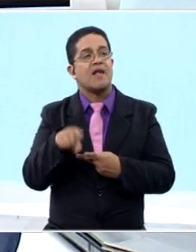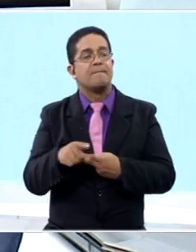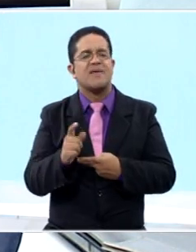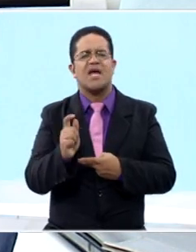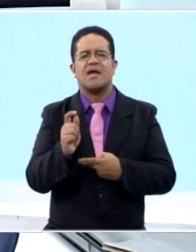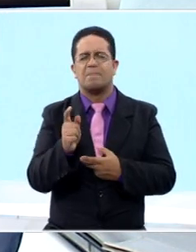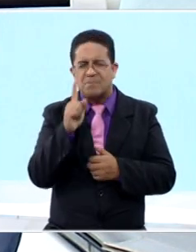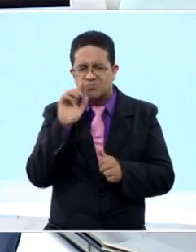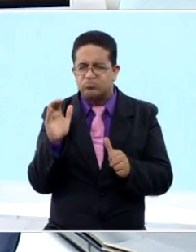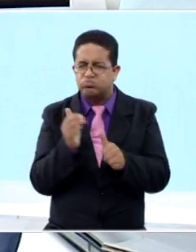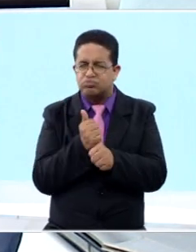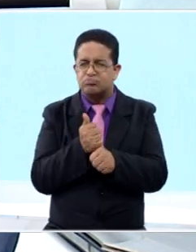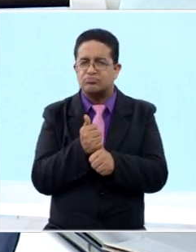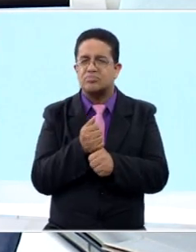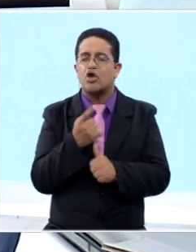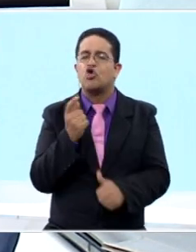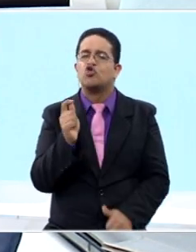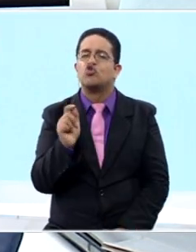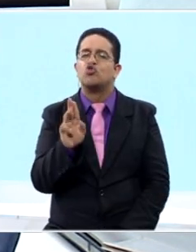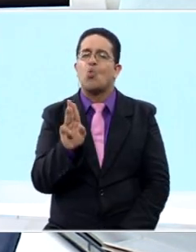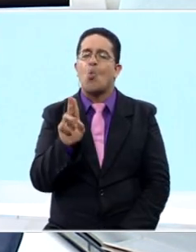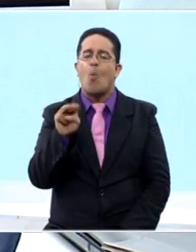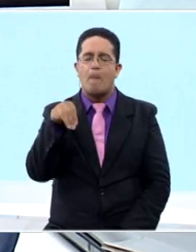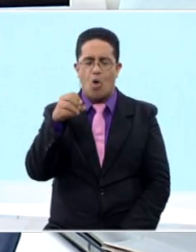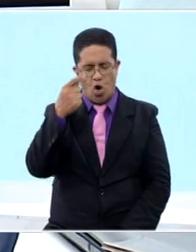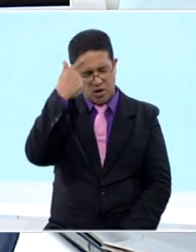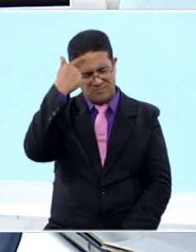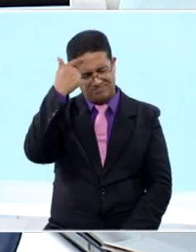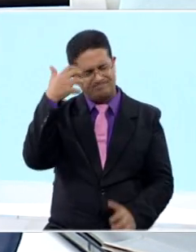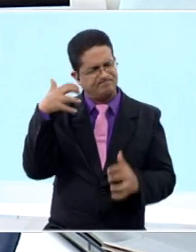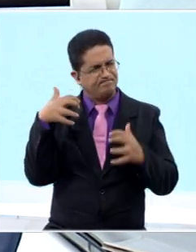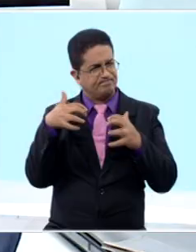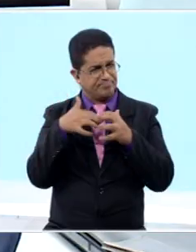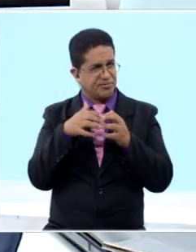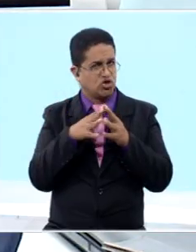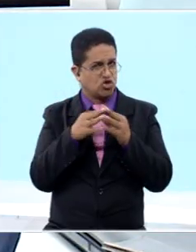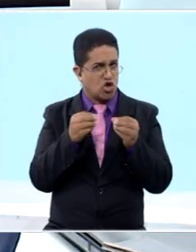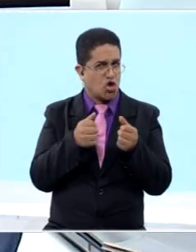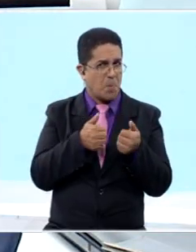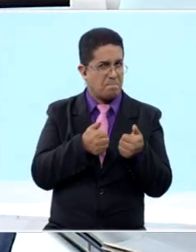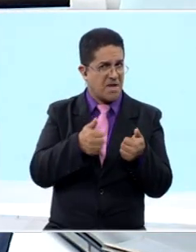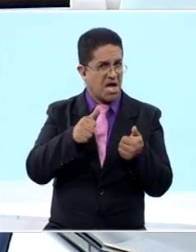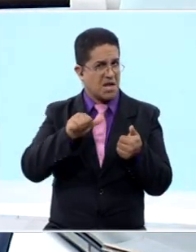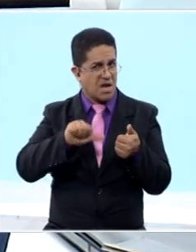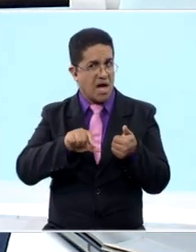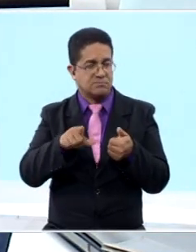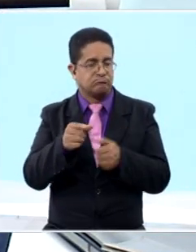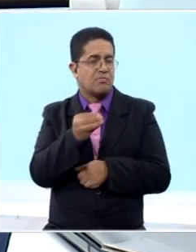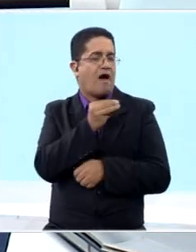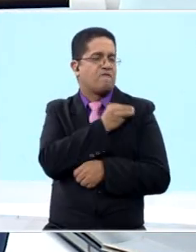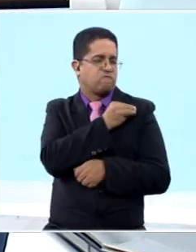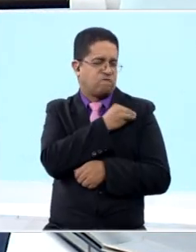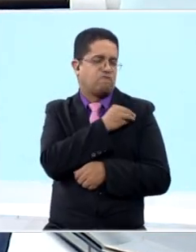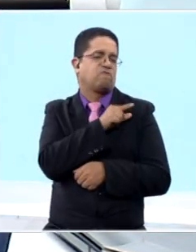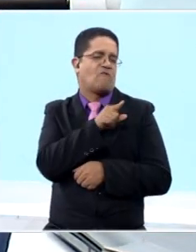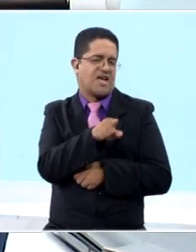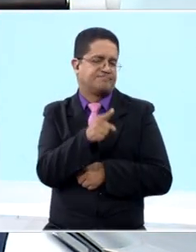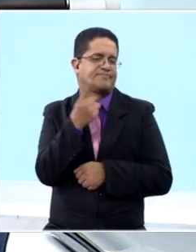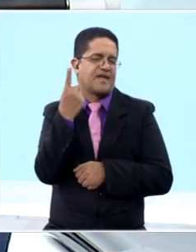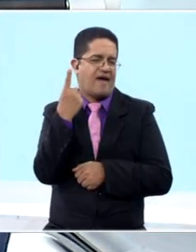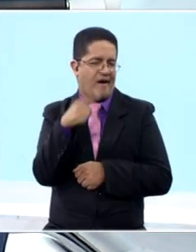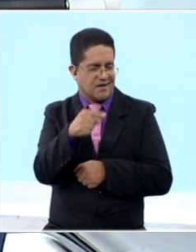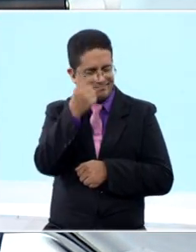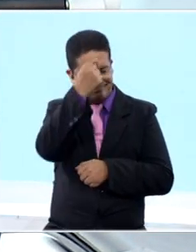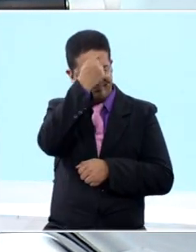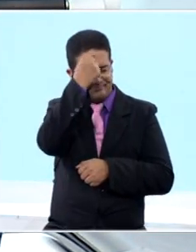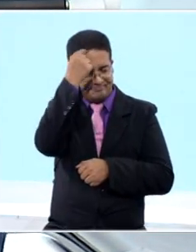ejemplo, para ver si en una lesión que esté en el cerebro, si todo está completamente captante o no. Eso nos da un indicador justamente de si la lesión